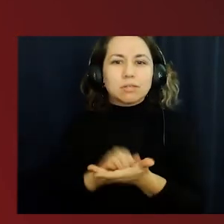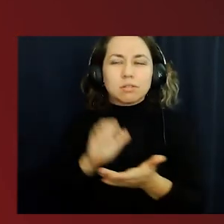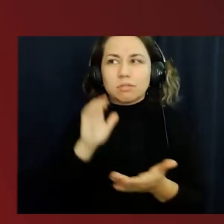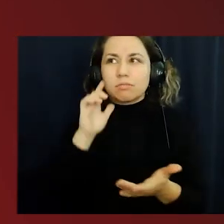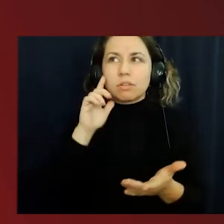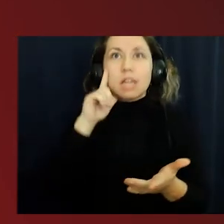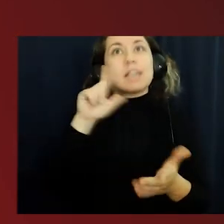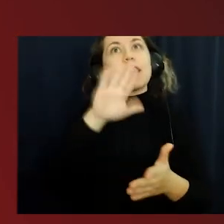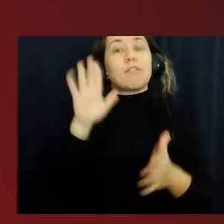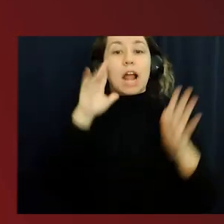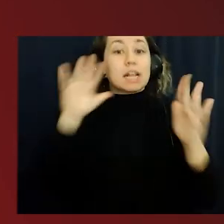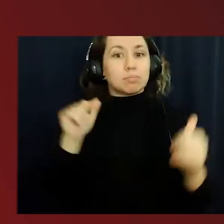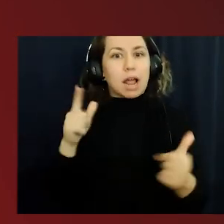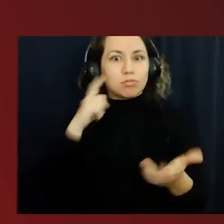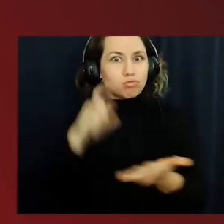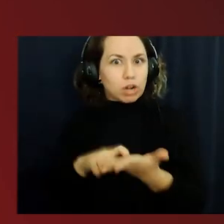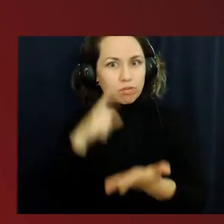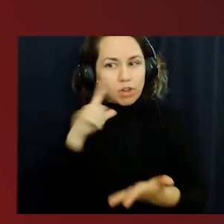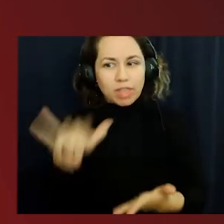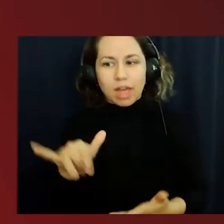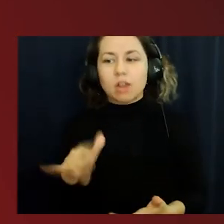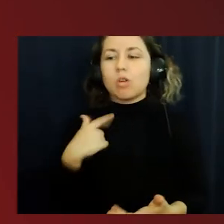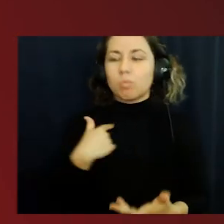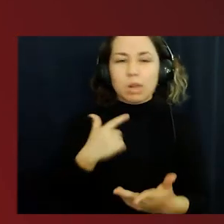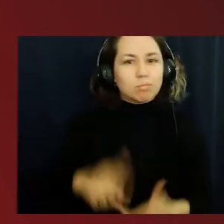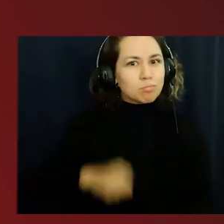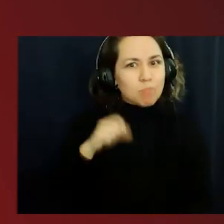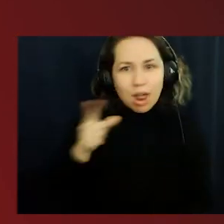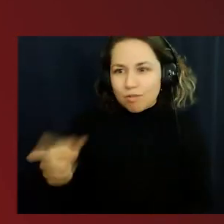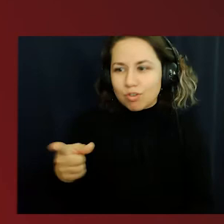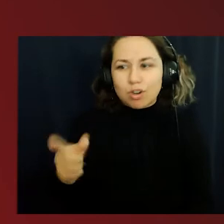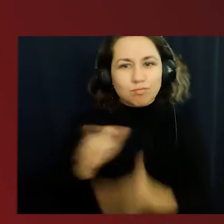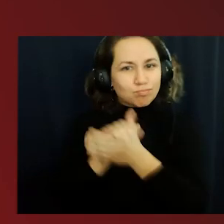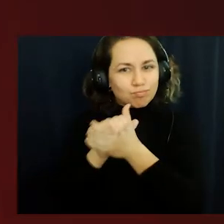Somos afortunados de tenerla y felicidades a Karen.